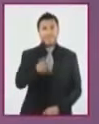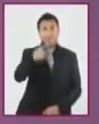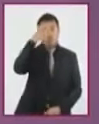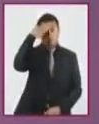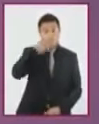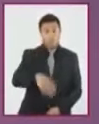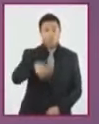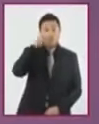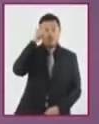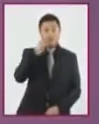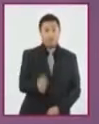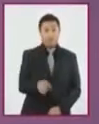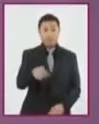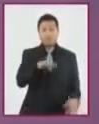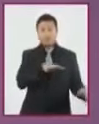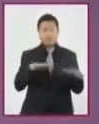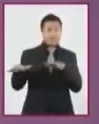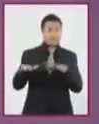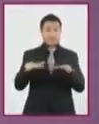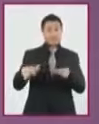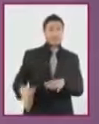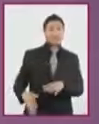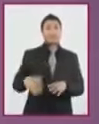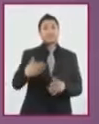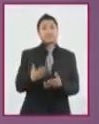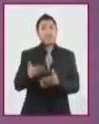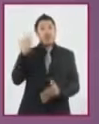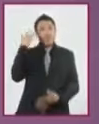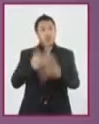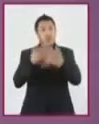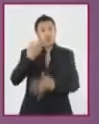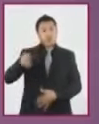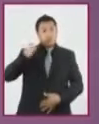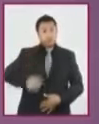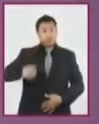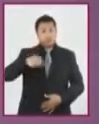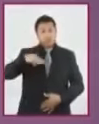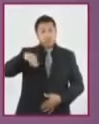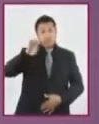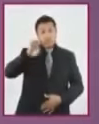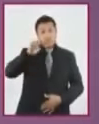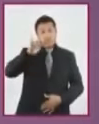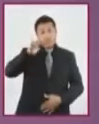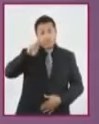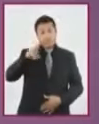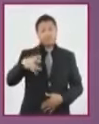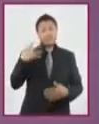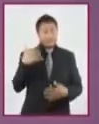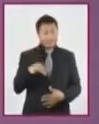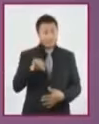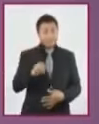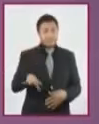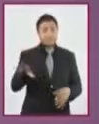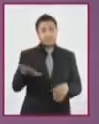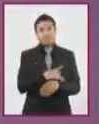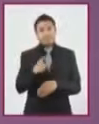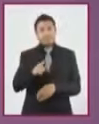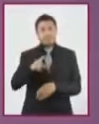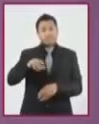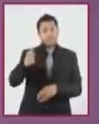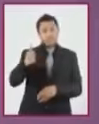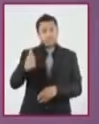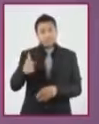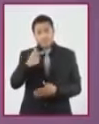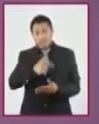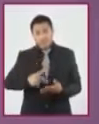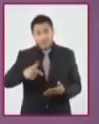¿Sabías que los sismos se miden desde hace 15 siglos? Preocupados por la cantidad de sismos que ocurrían y ocurren en Asia, los chinos diseñaron